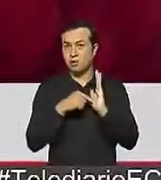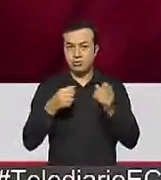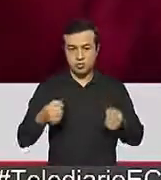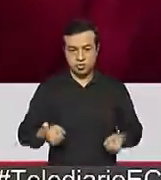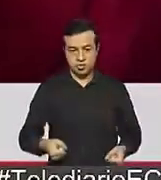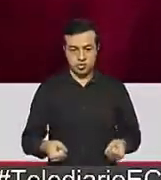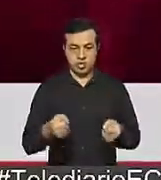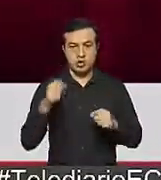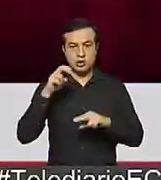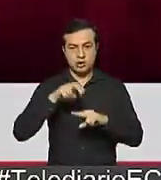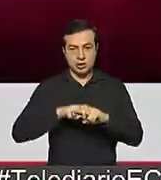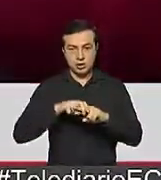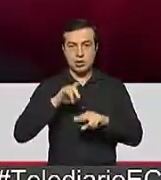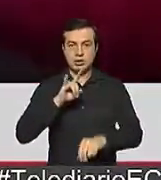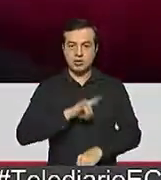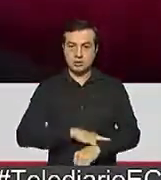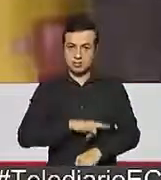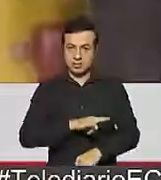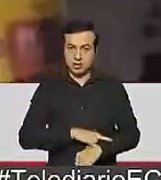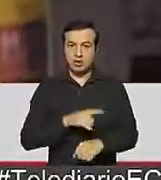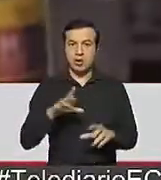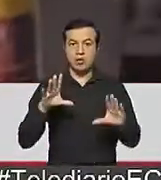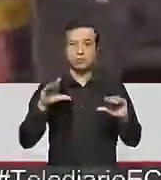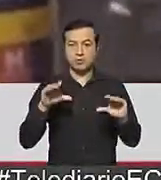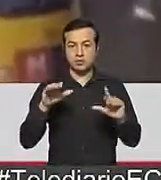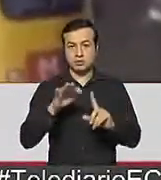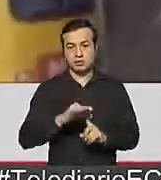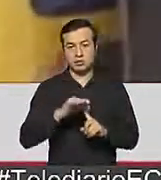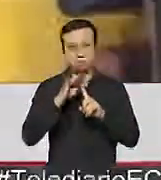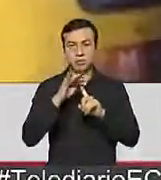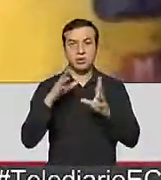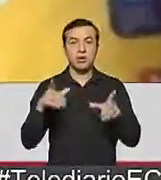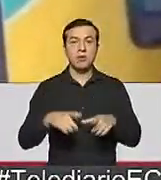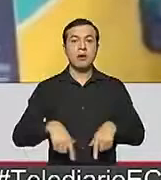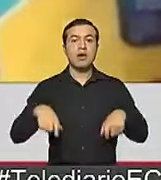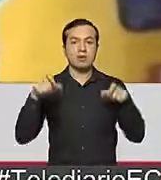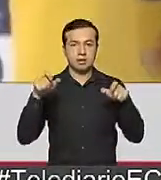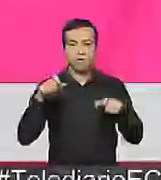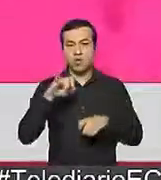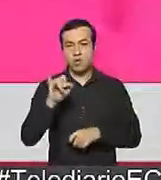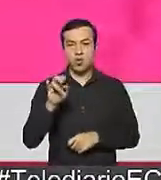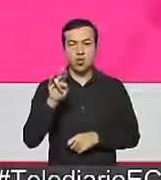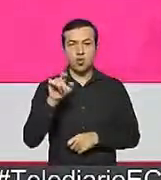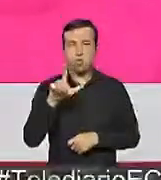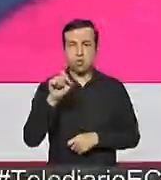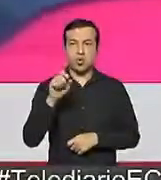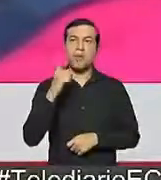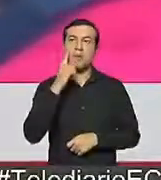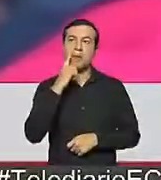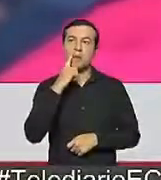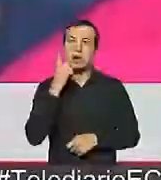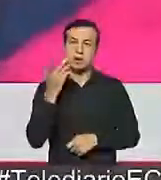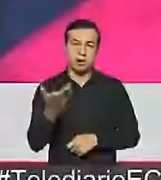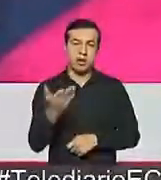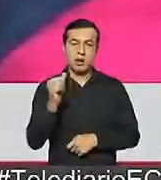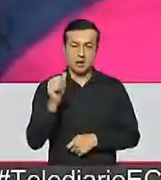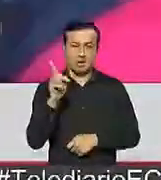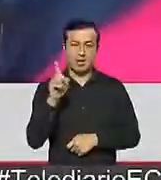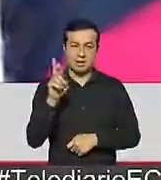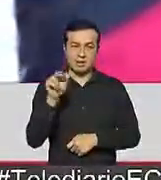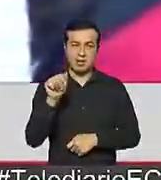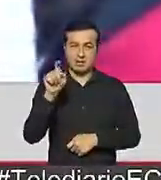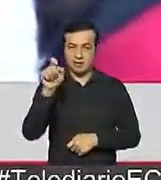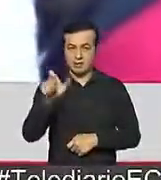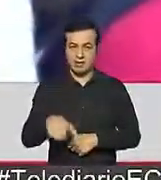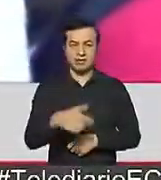rueda, postulares, sillas para baño, colchones especiales y pañales. Julio Briones, padre de José Adrián, uno de los